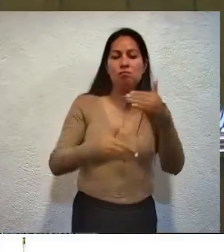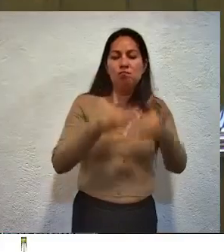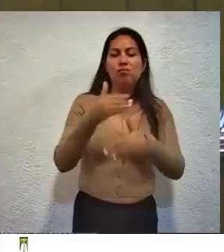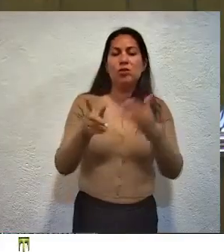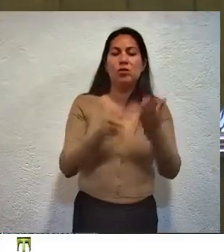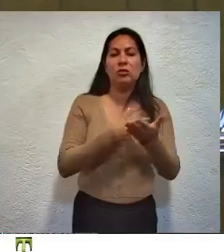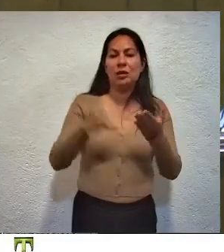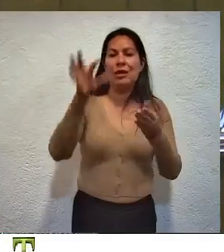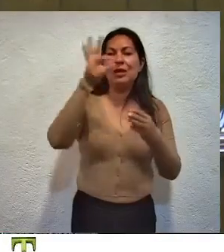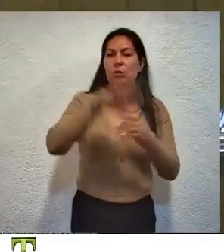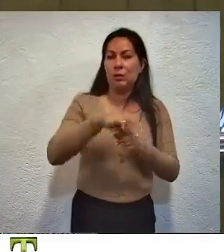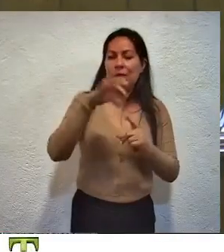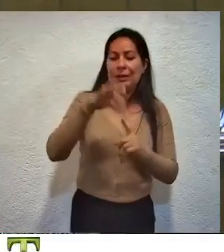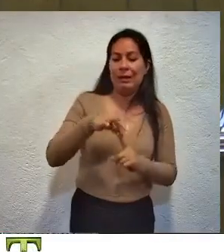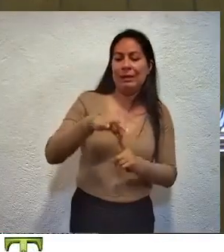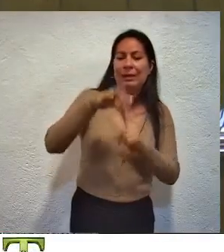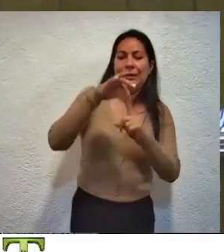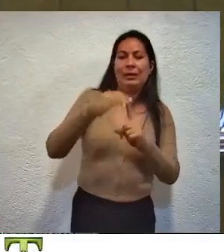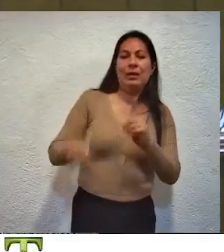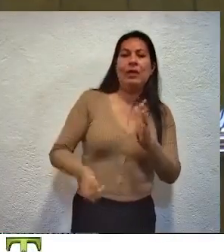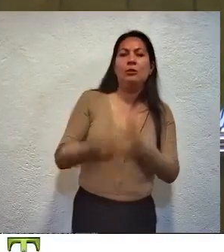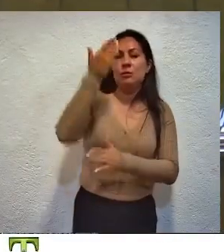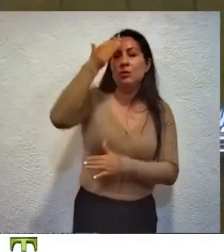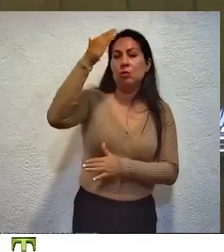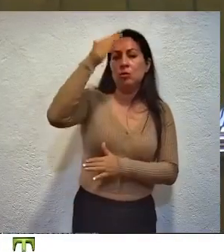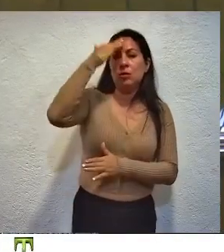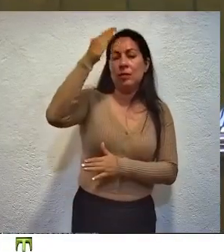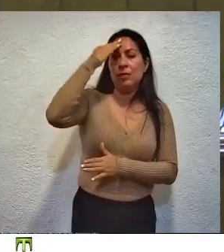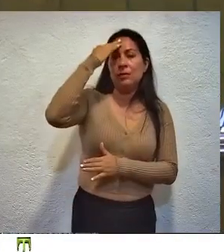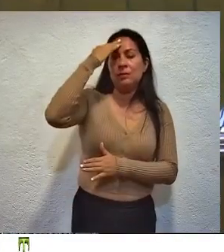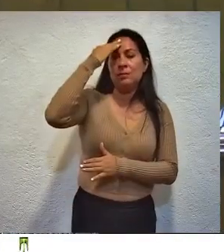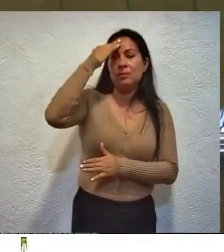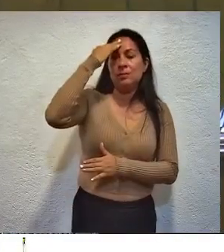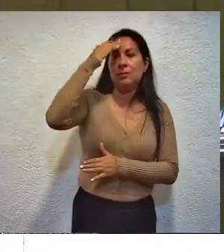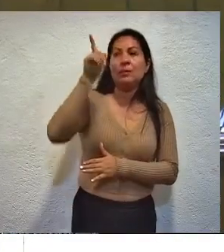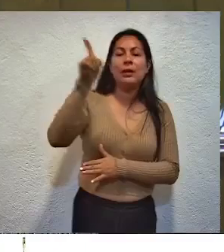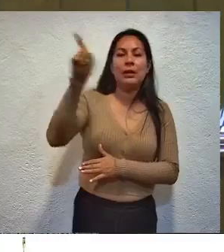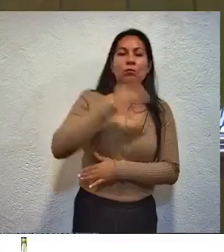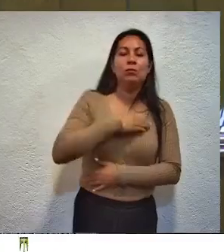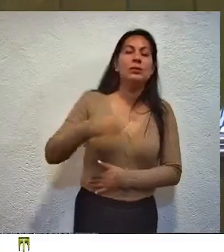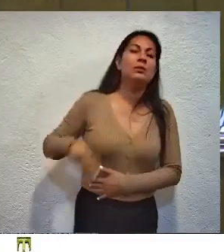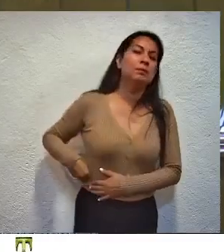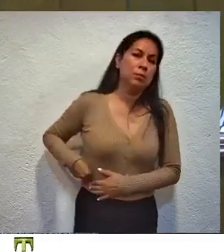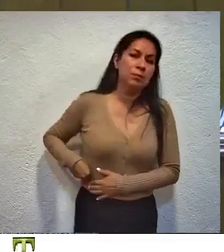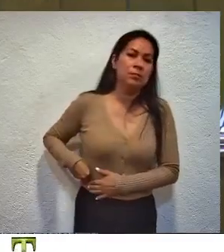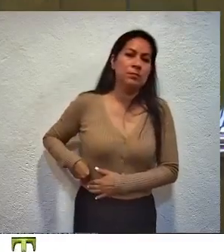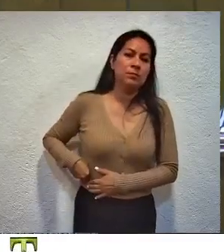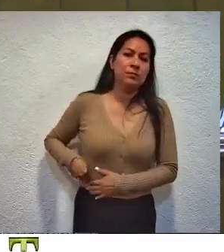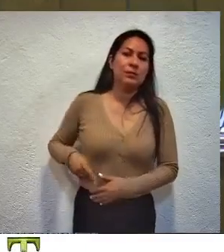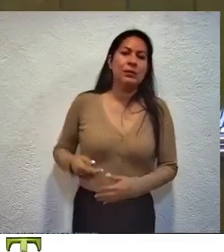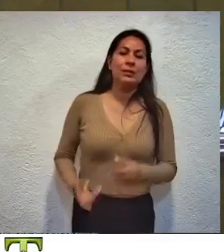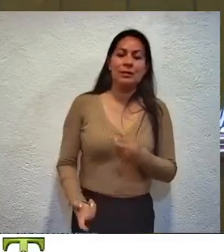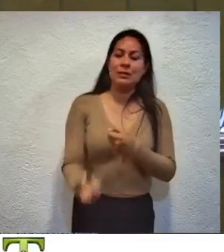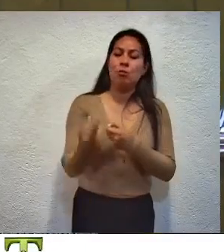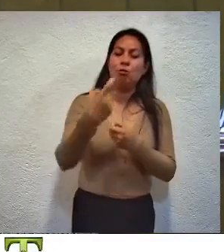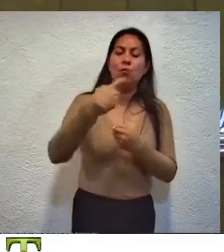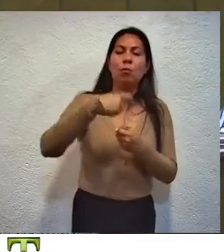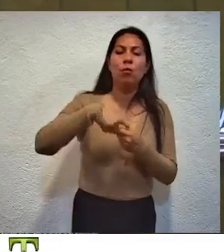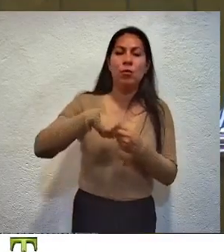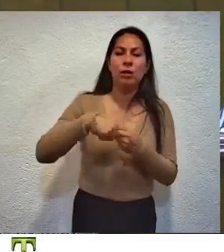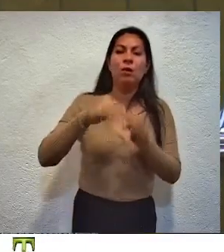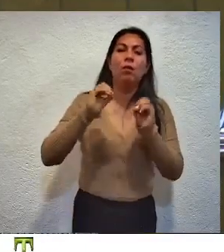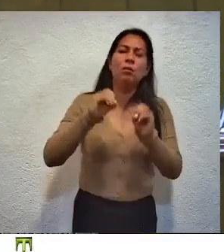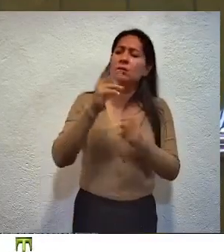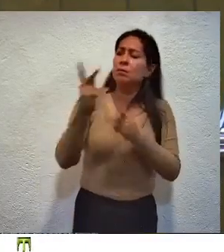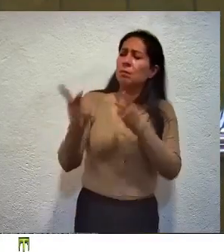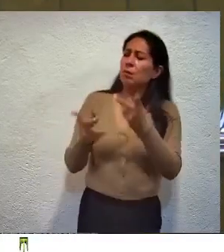proceso para elegir a las nuevas autoridades de aquel municipio, se incorpore o se